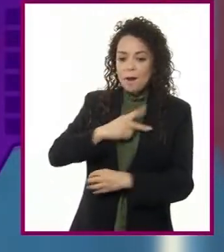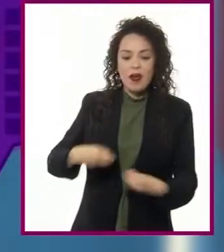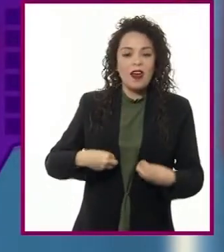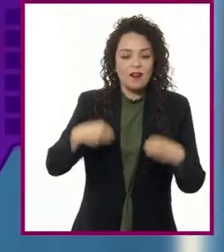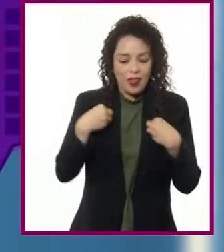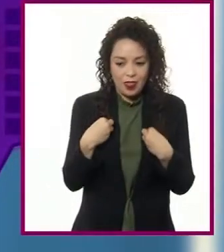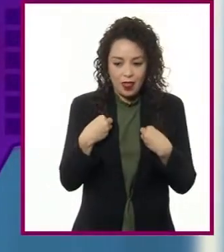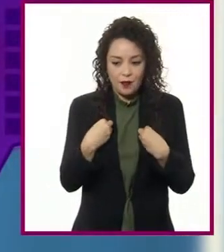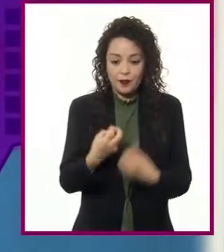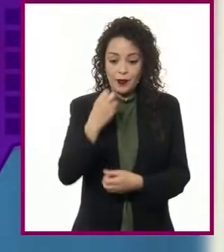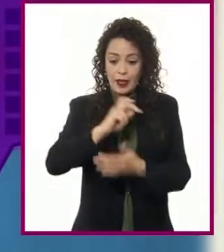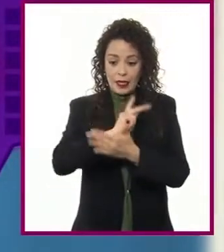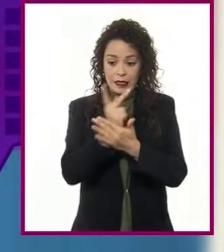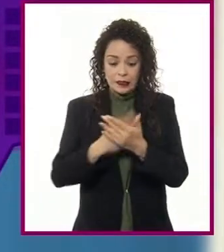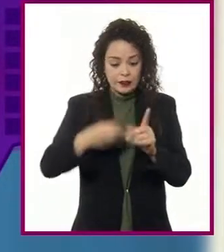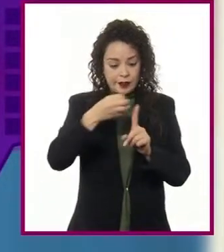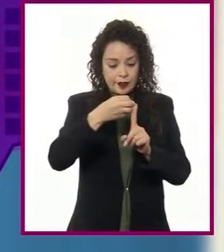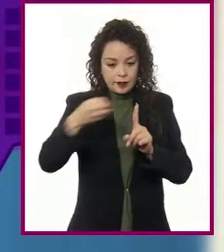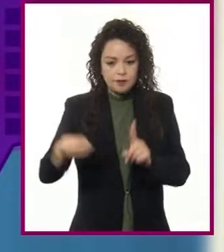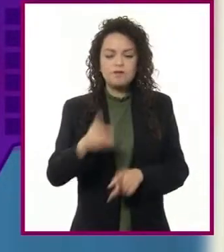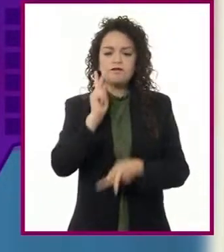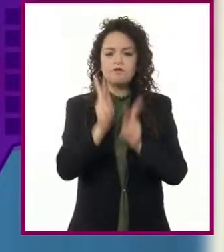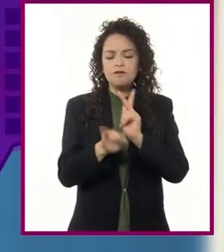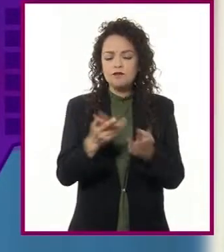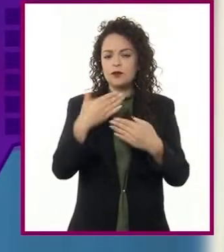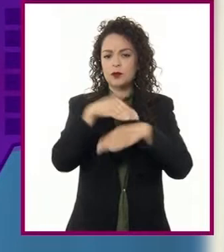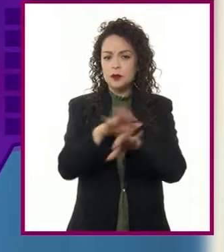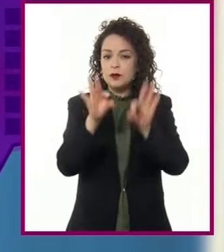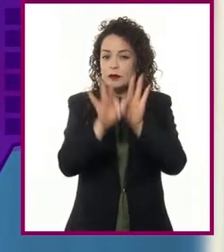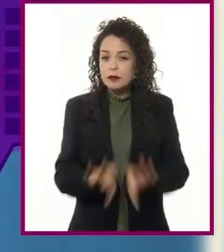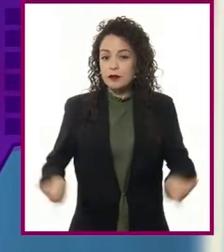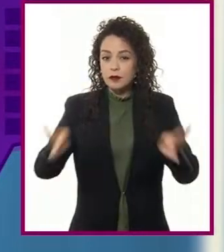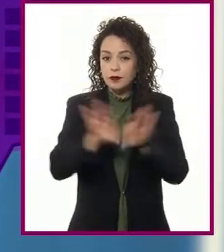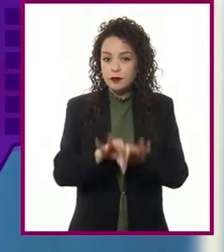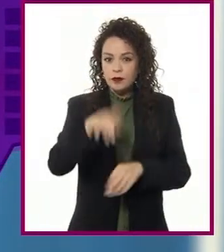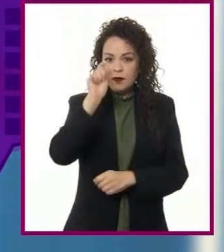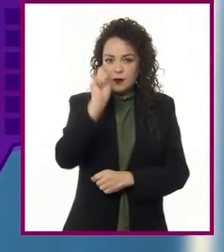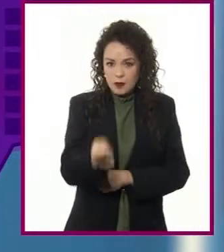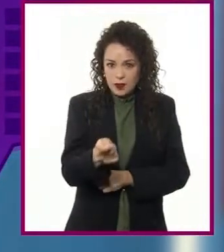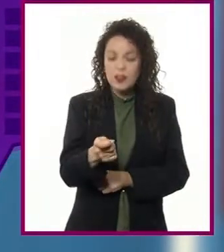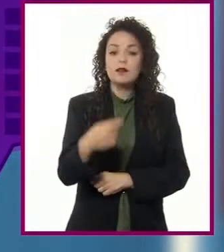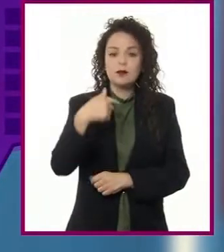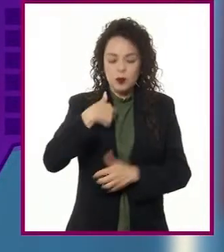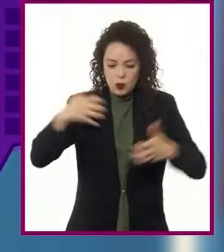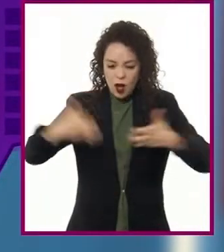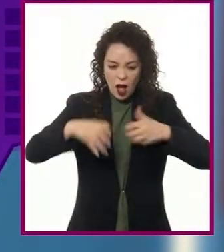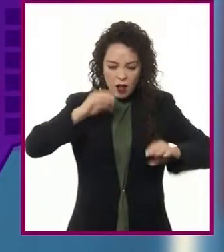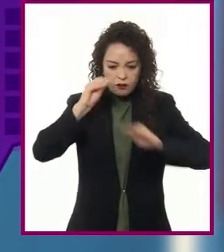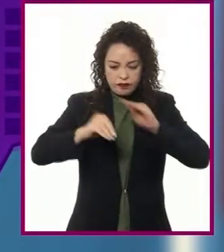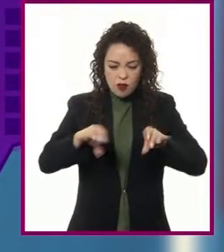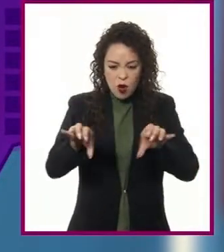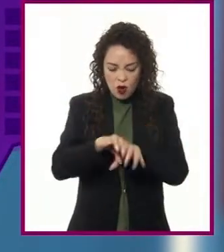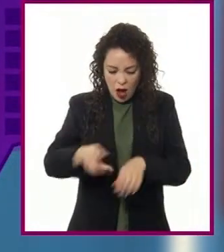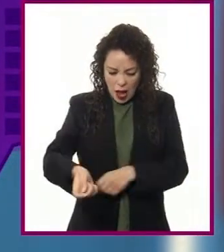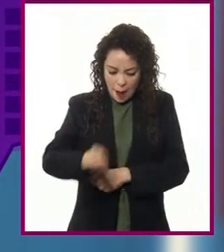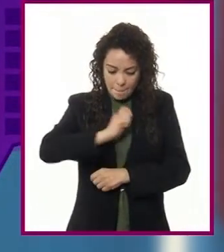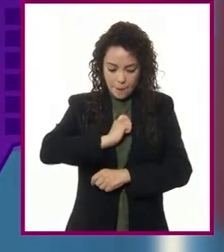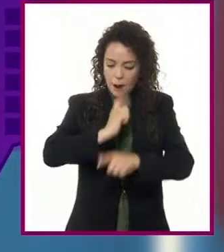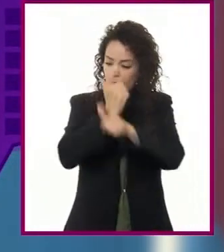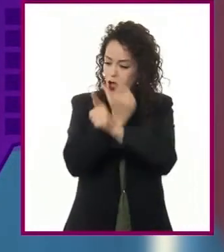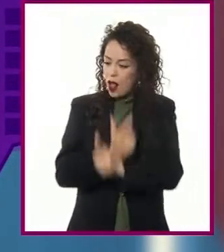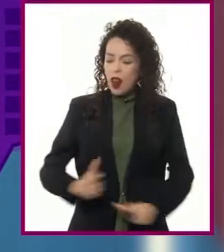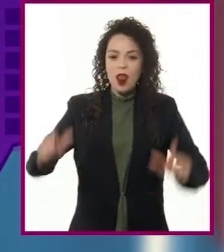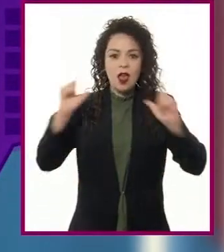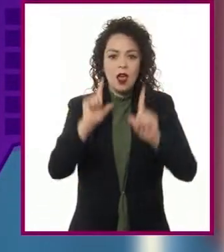esta sesión hablaremos sobre la importancia de construir nuestra identidad de forma libre y saludable, eligiendo